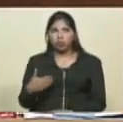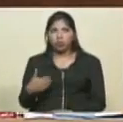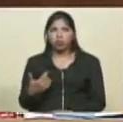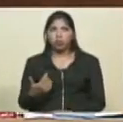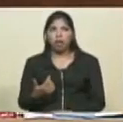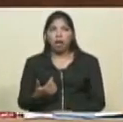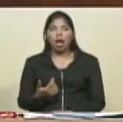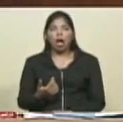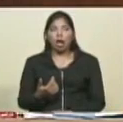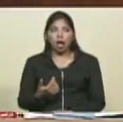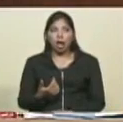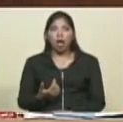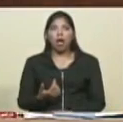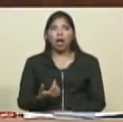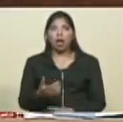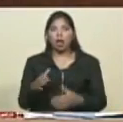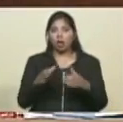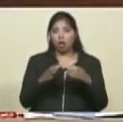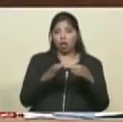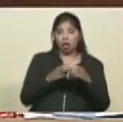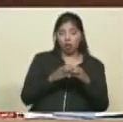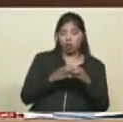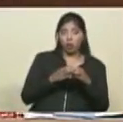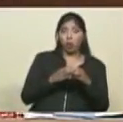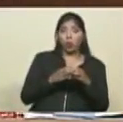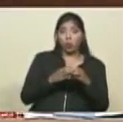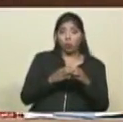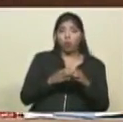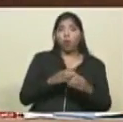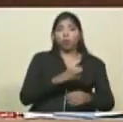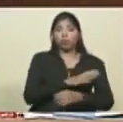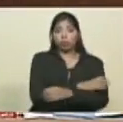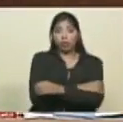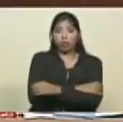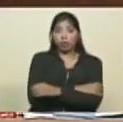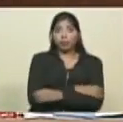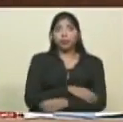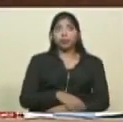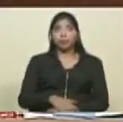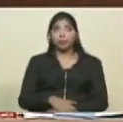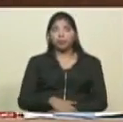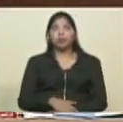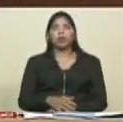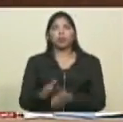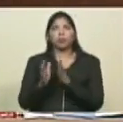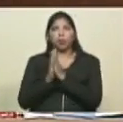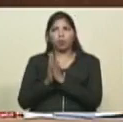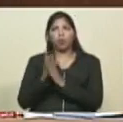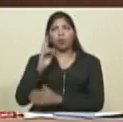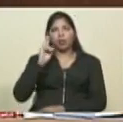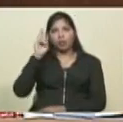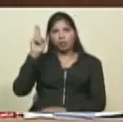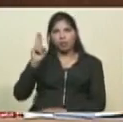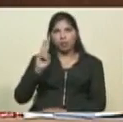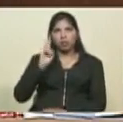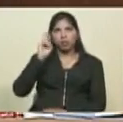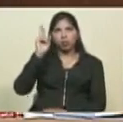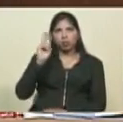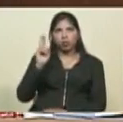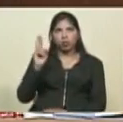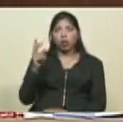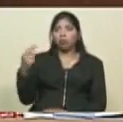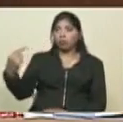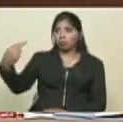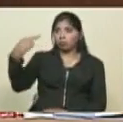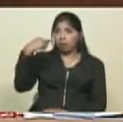peticiones intervencionistas de la derecha transnacional venezolana, los llamamos a la reflexión, los llamamos a que vean al verdadero pueblo